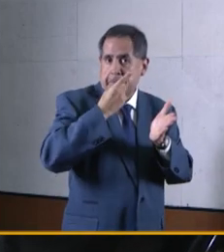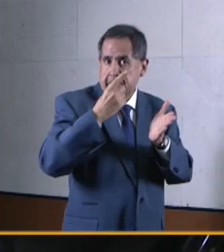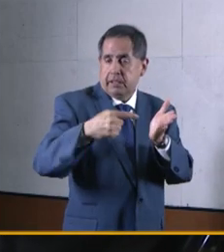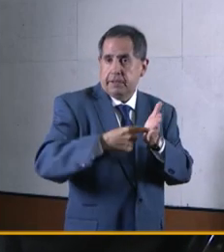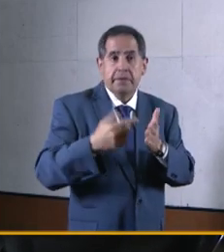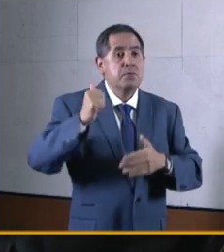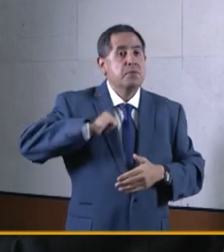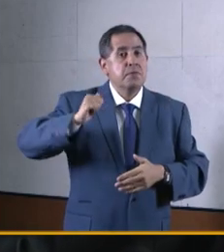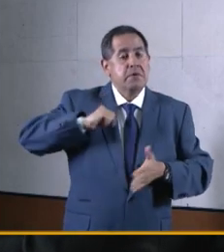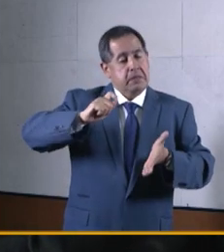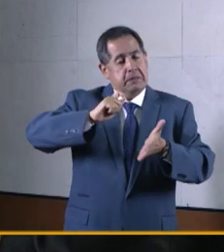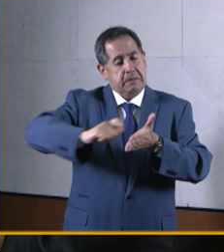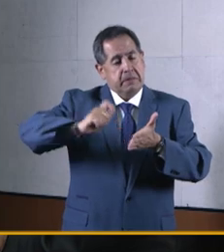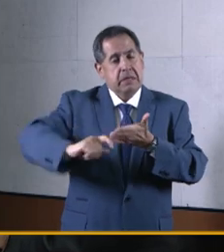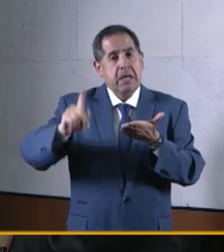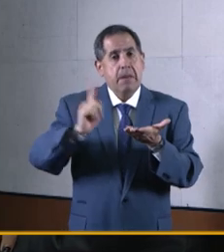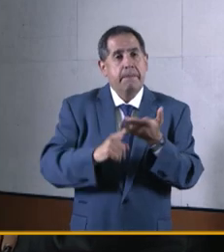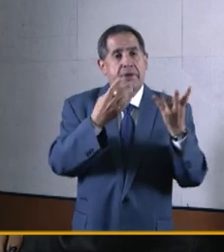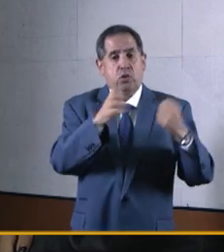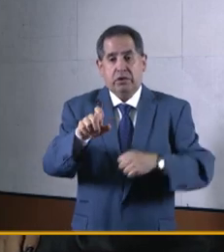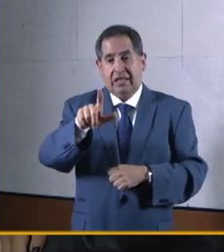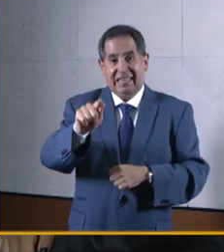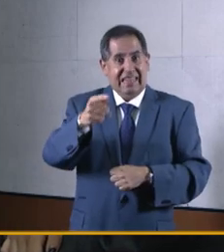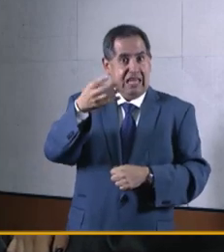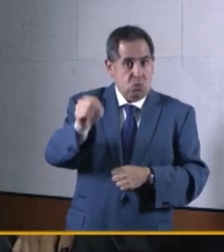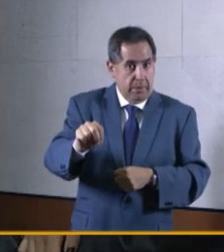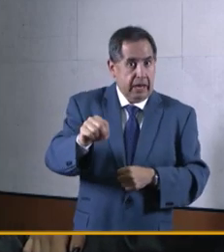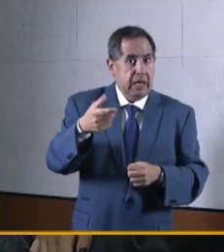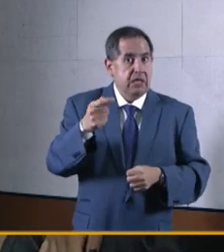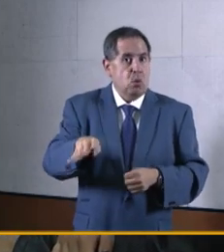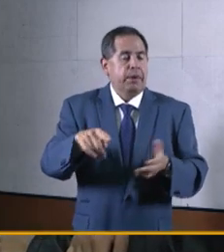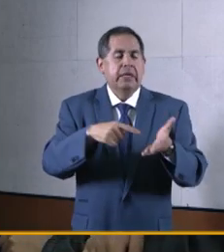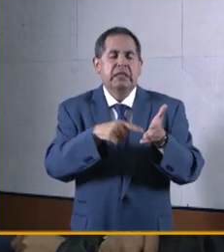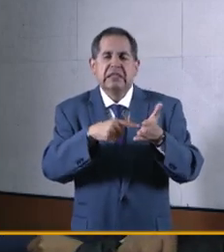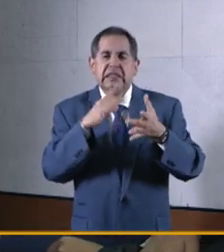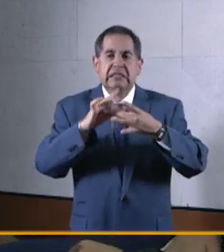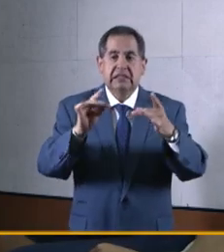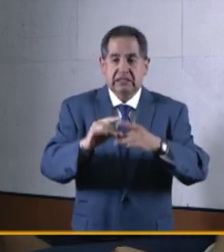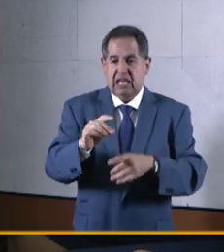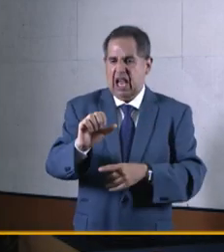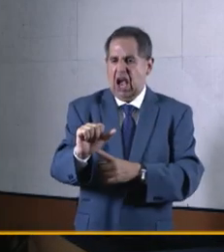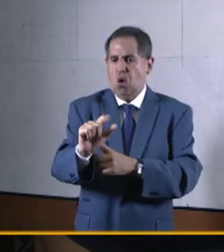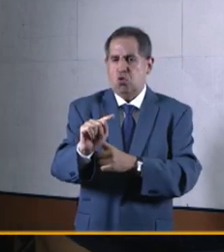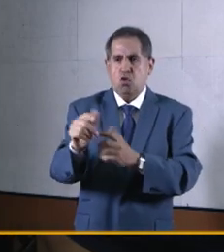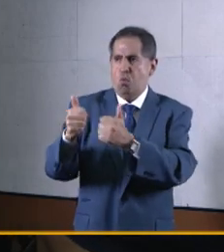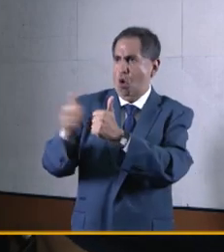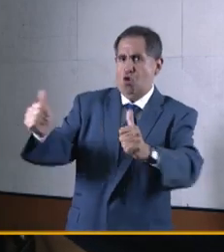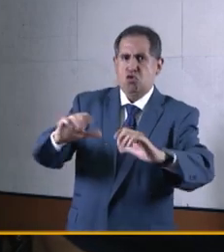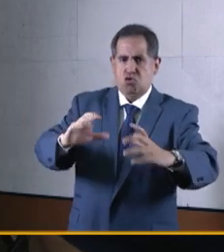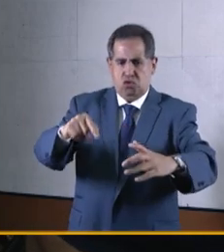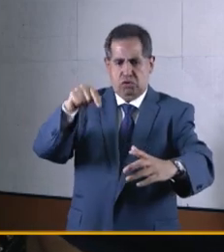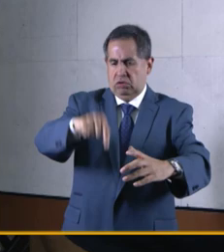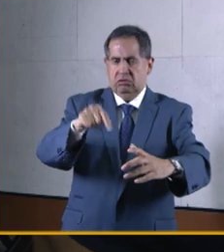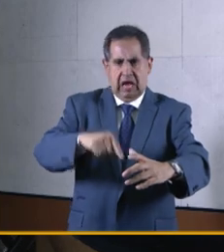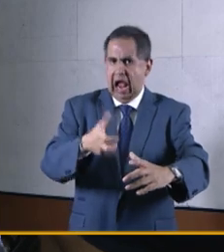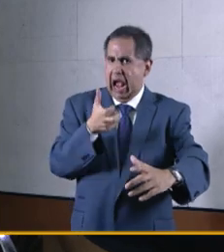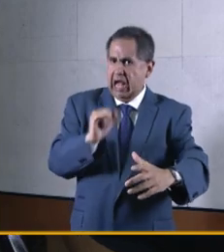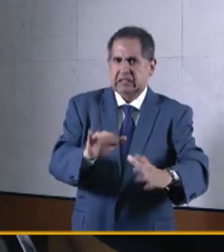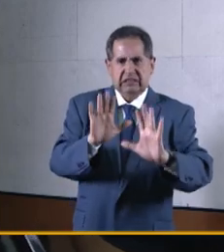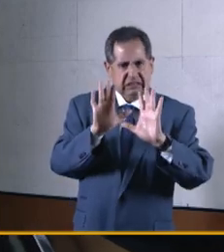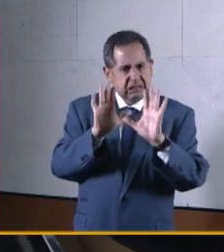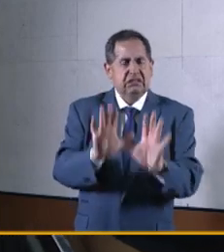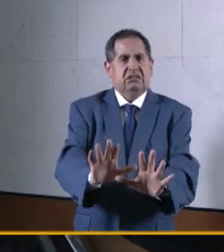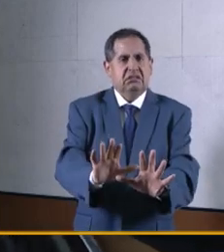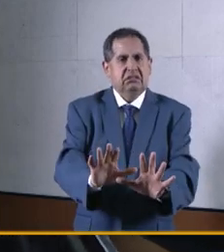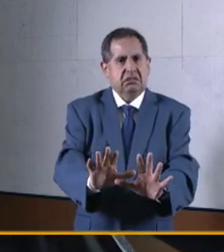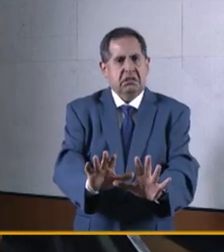redactaron esta fórmula en 1979 advirtieron que la autonomía había llegado a ser una figura familiar